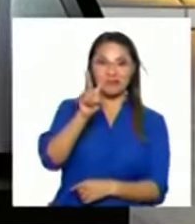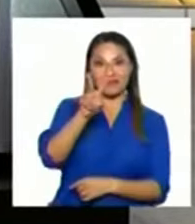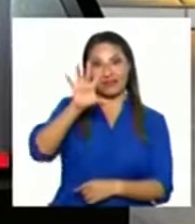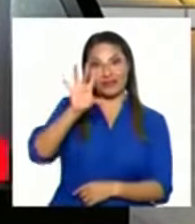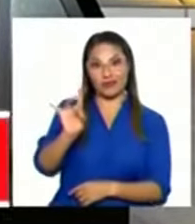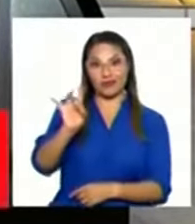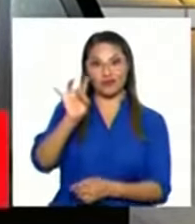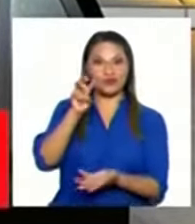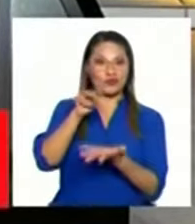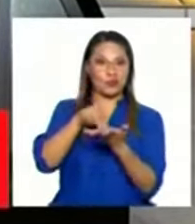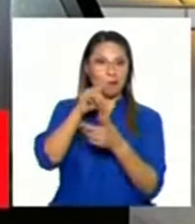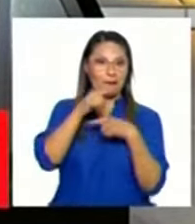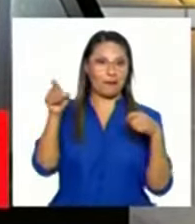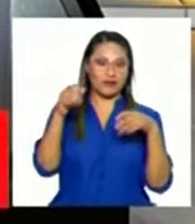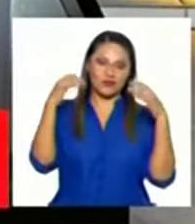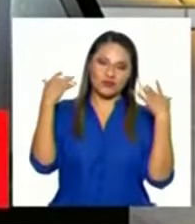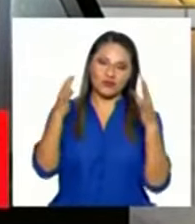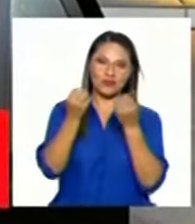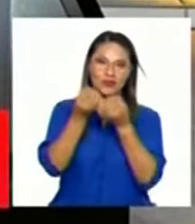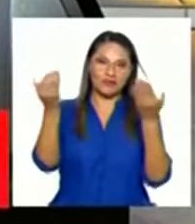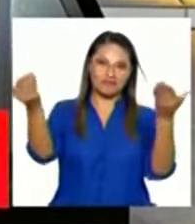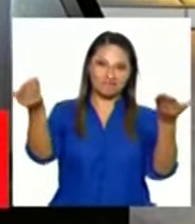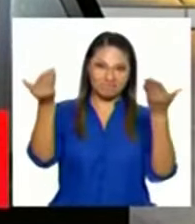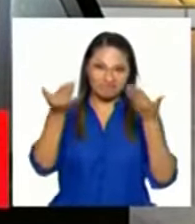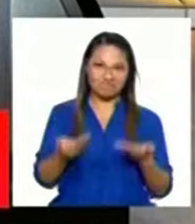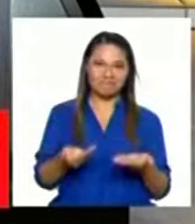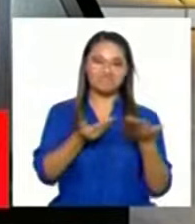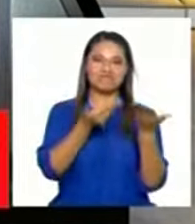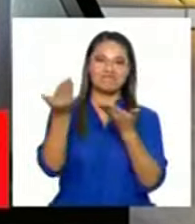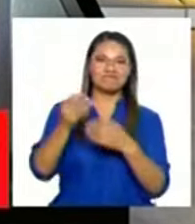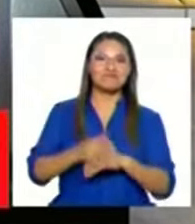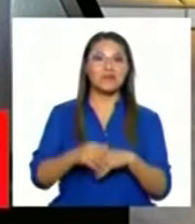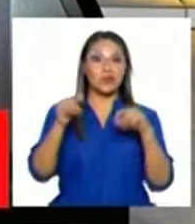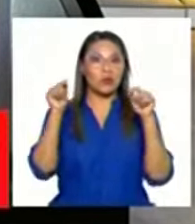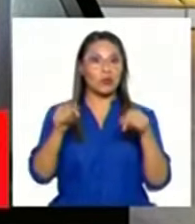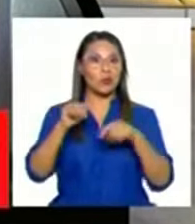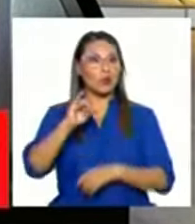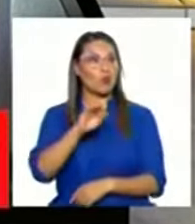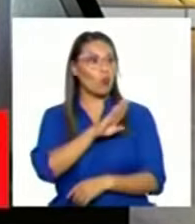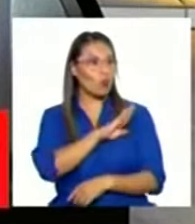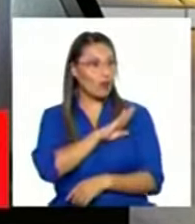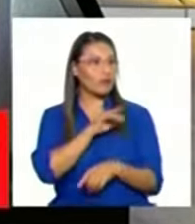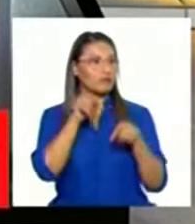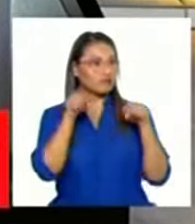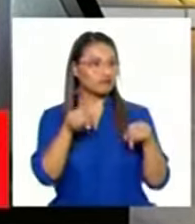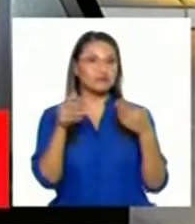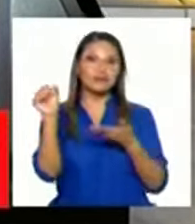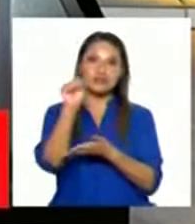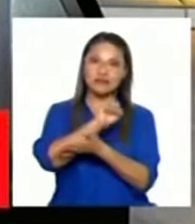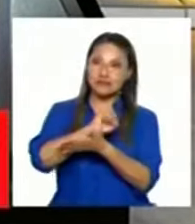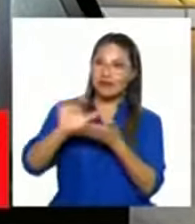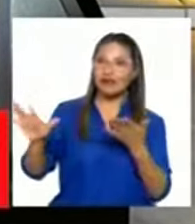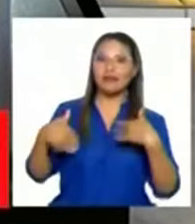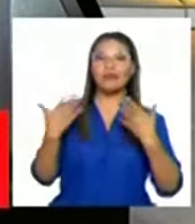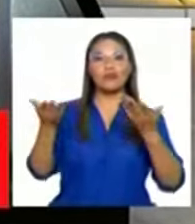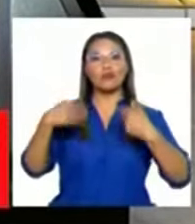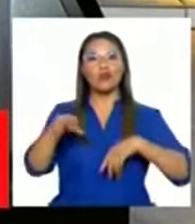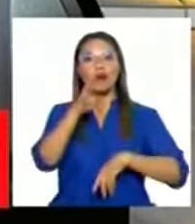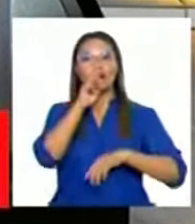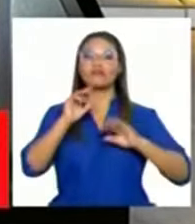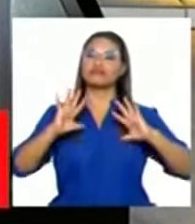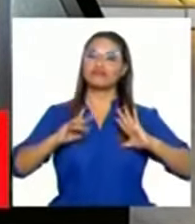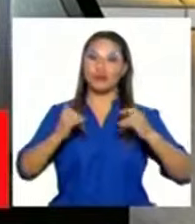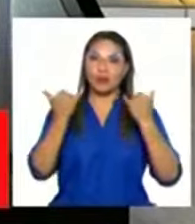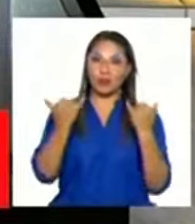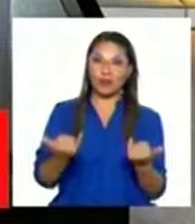amigos, ¿cómo están? Bienvenidos a una nueva edición de Noticias Noche, hoy en Jueves Santo, feriado nacional. Nicolás Salazar, ¿cómo estás? Muy buenas noches. Muy